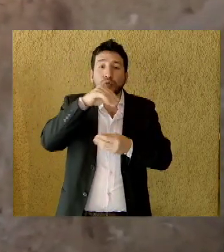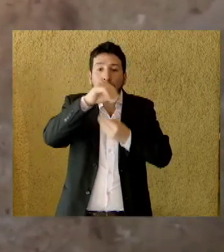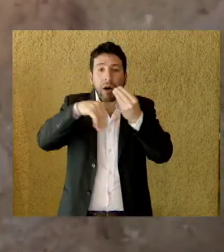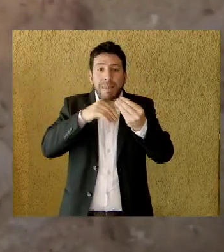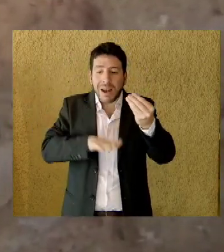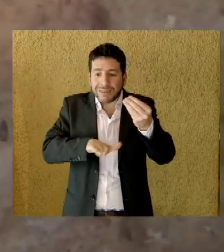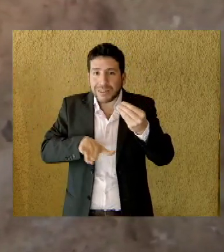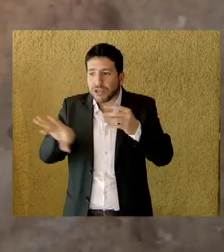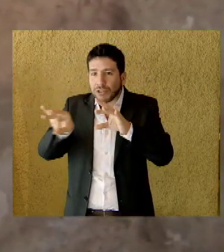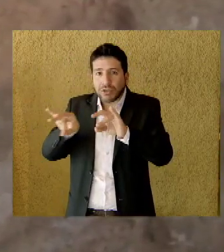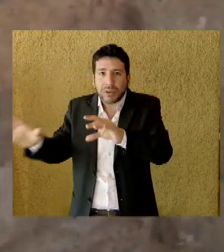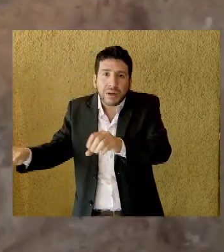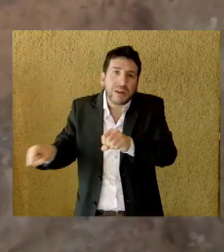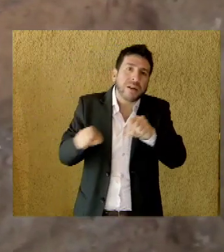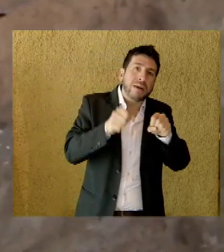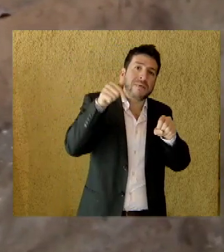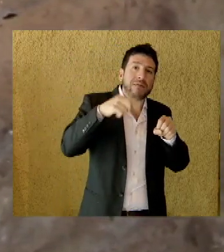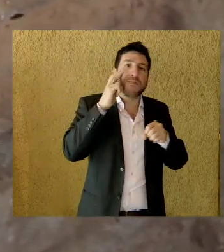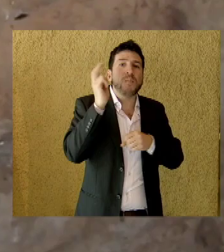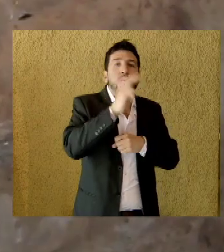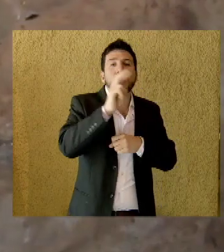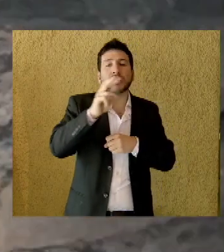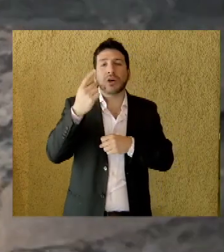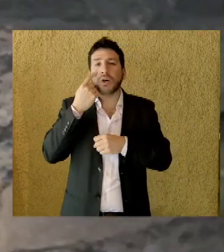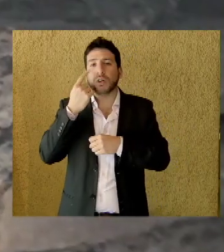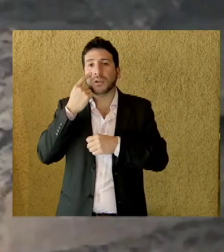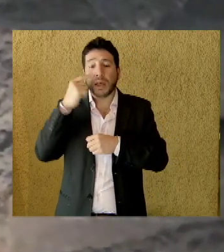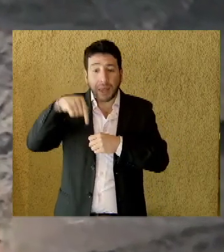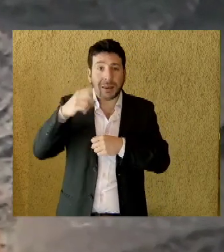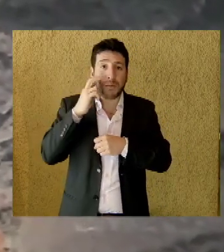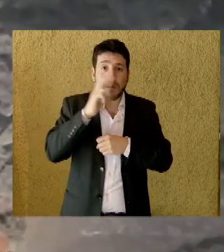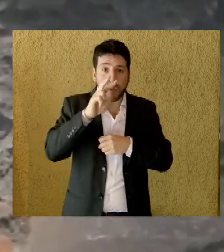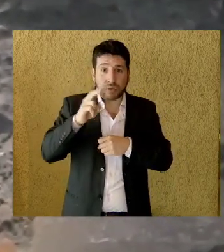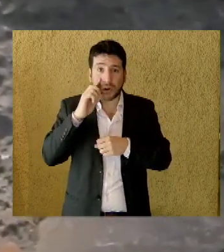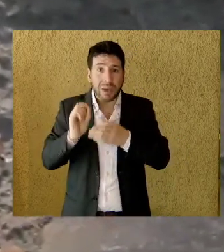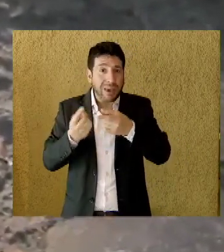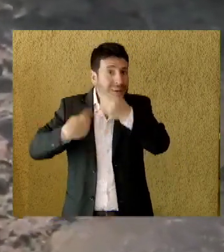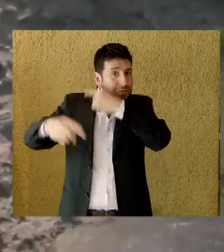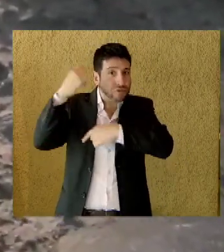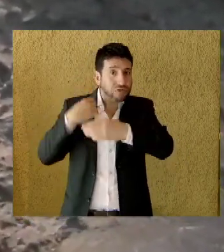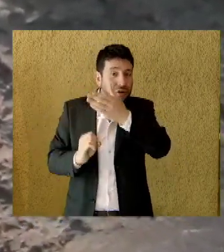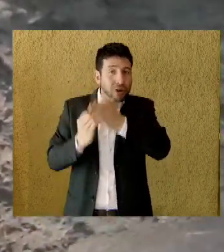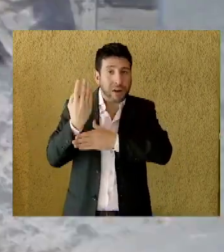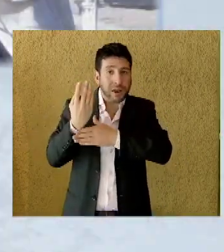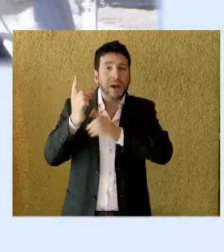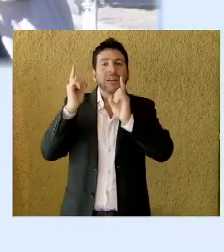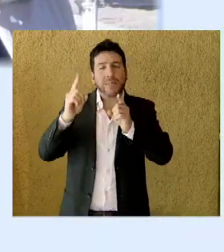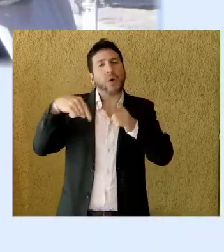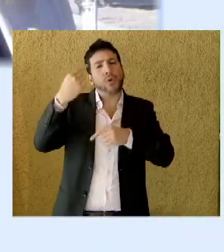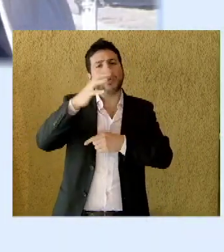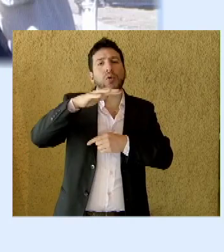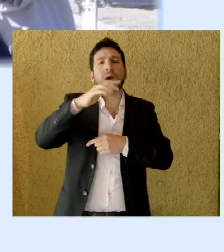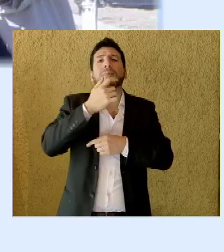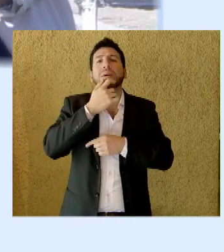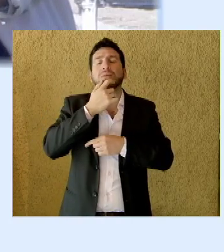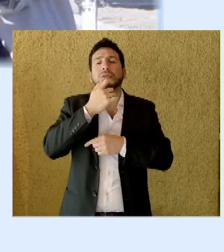todo lo que representa la provincia de Mendoza, tanto en este museo que tiene que ver con la historia, pero por supuesto con también otros espacios que hay y